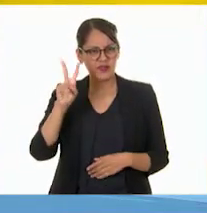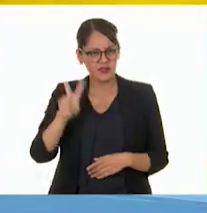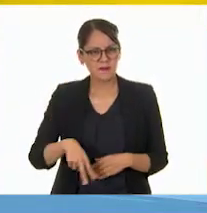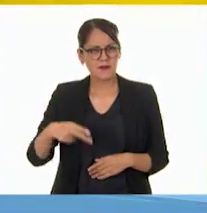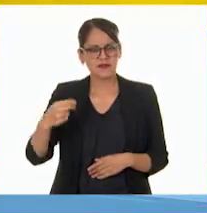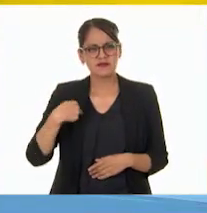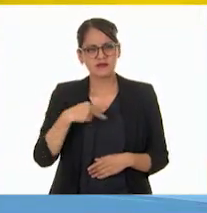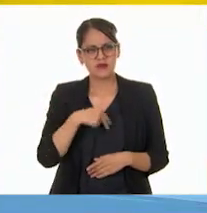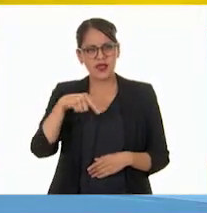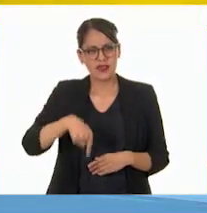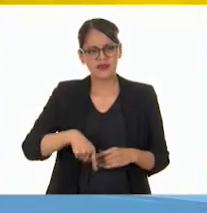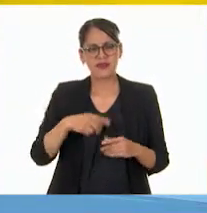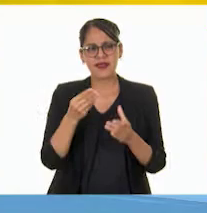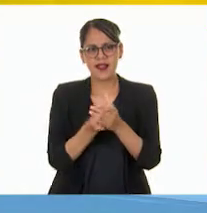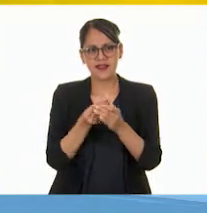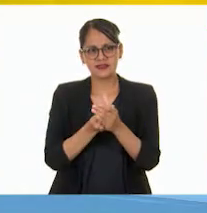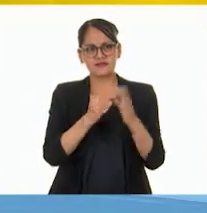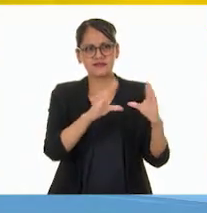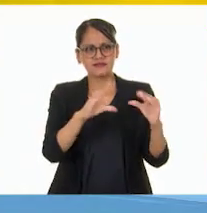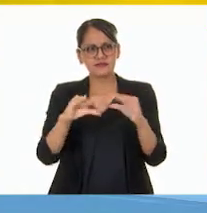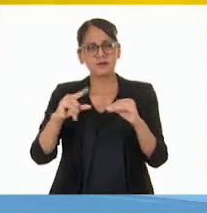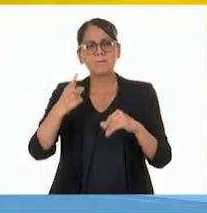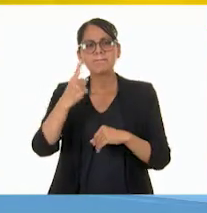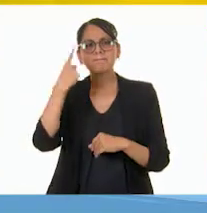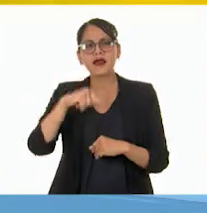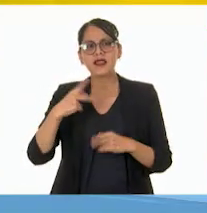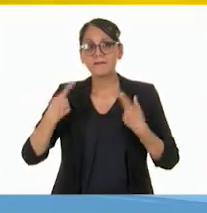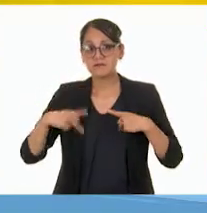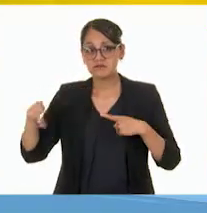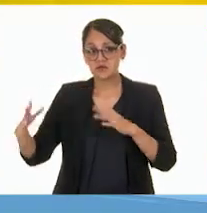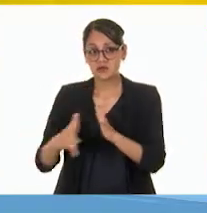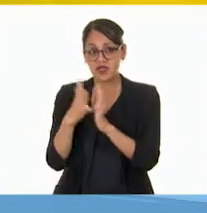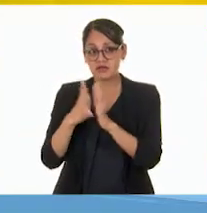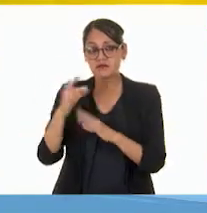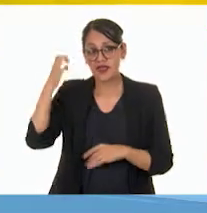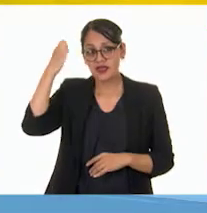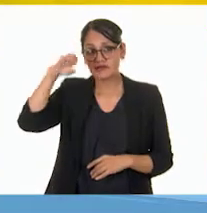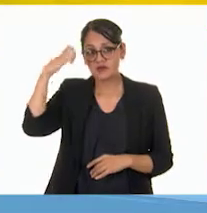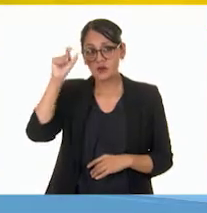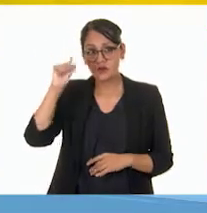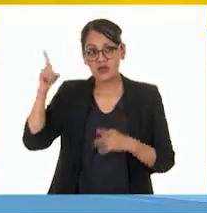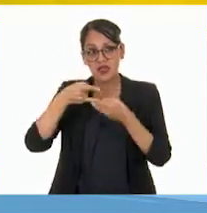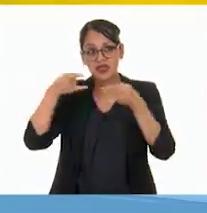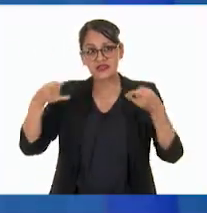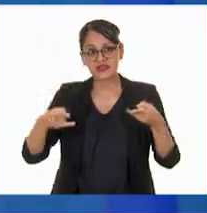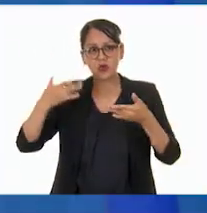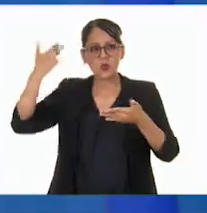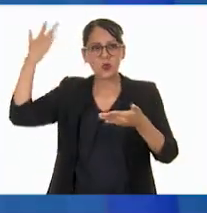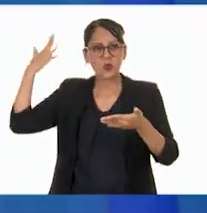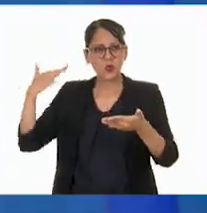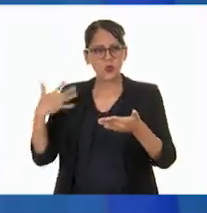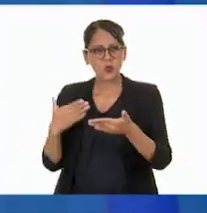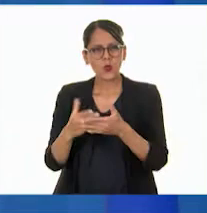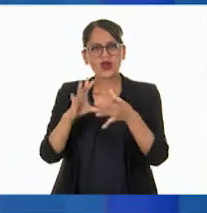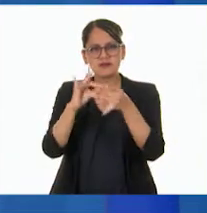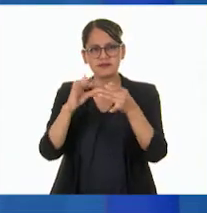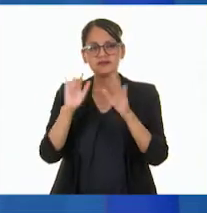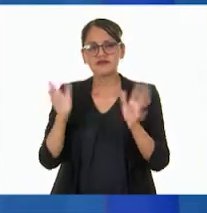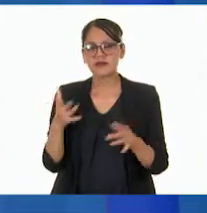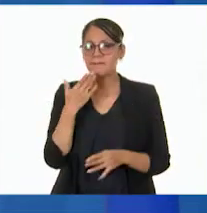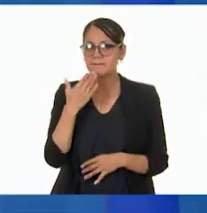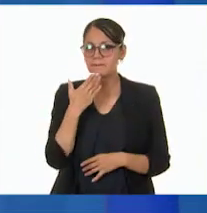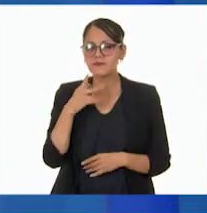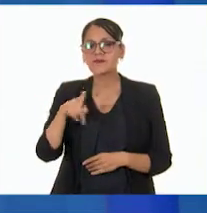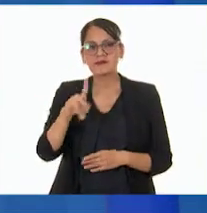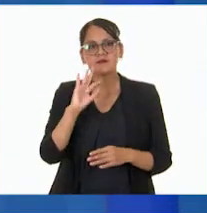privilegio que en estas clases podamos tener la participación de personas tan conocedoras de nuestro pasado. Vaya que sí. Y